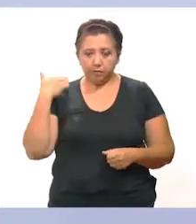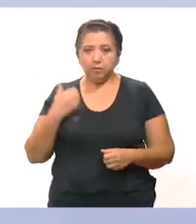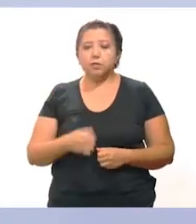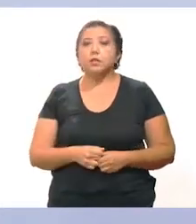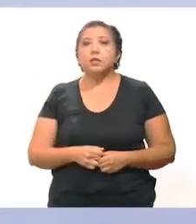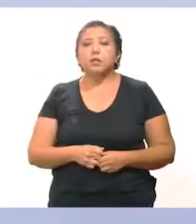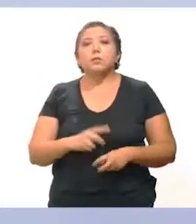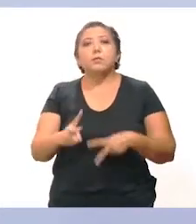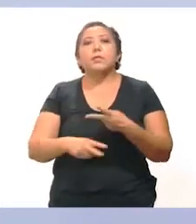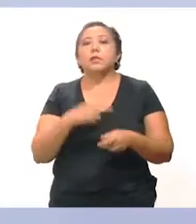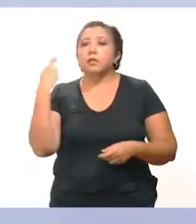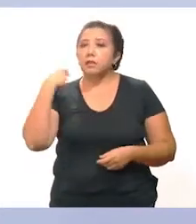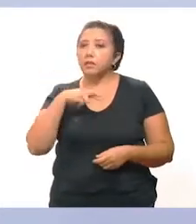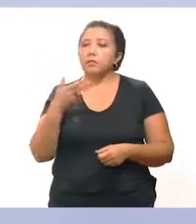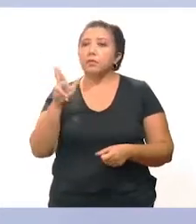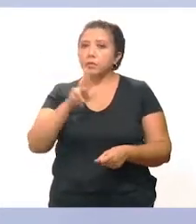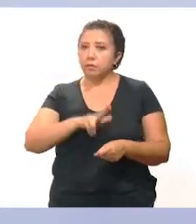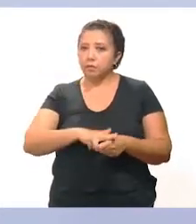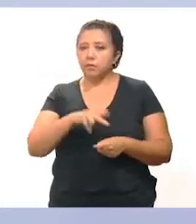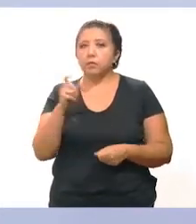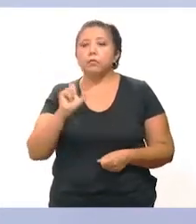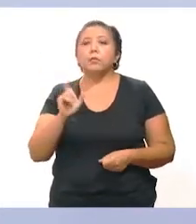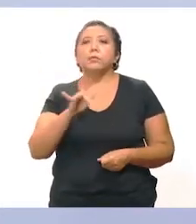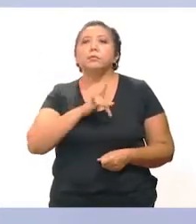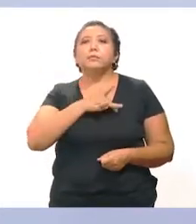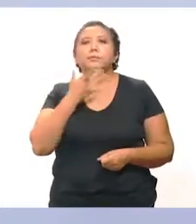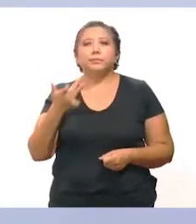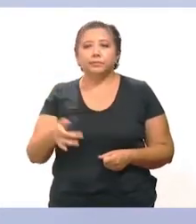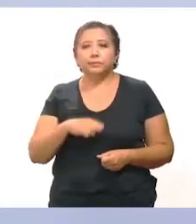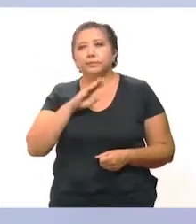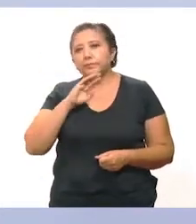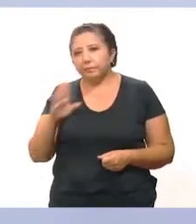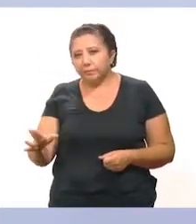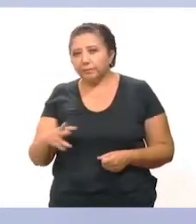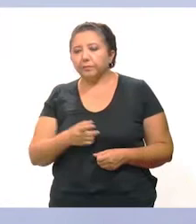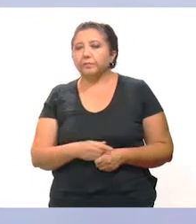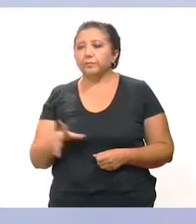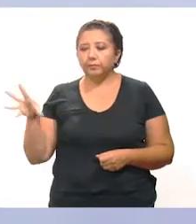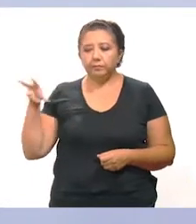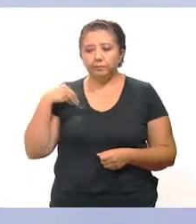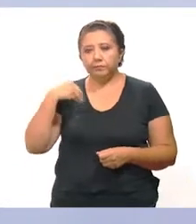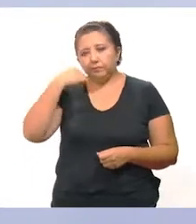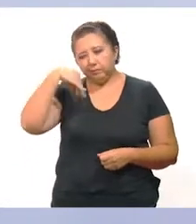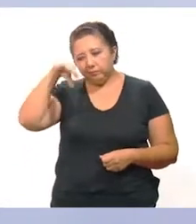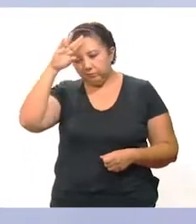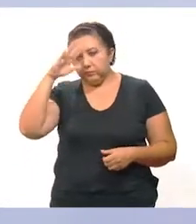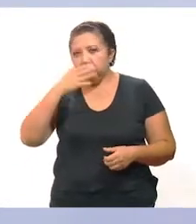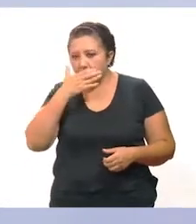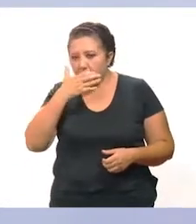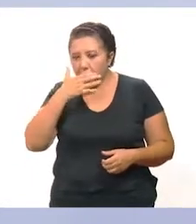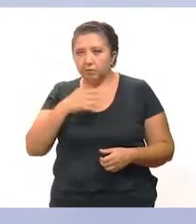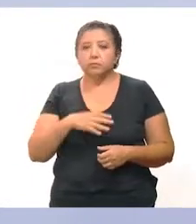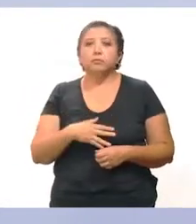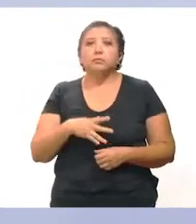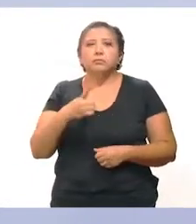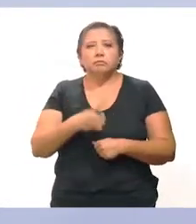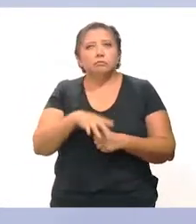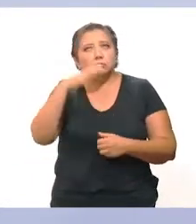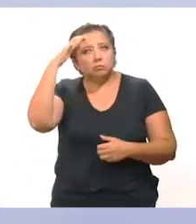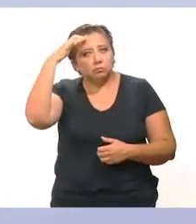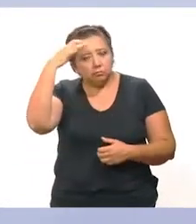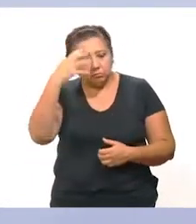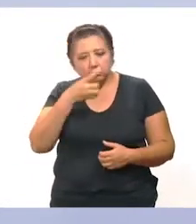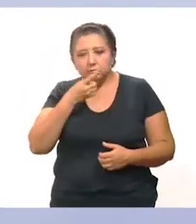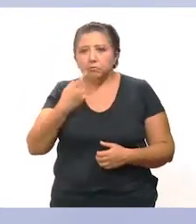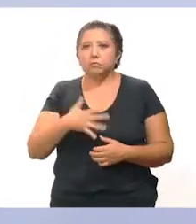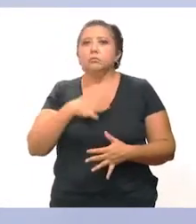previas, acudan de inmediato al hospital apenas detecten los primeros síntomas de contagio como fiebre, tos, dolor de cabeza, falta